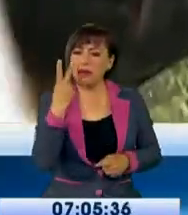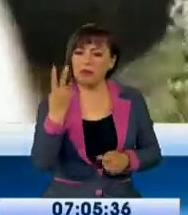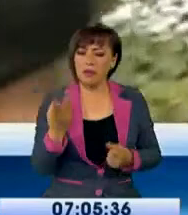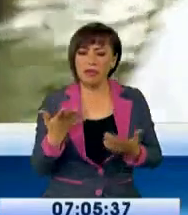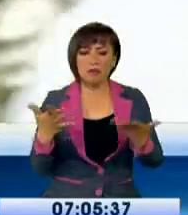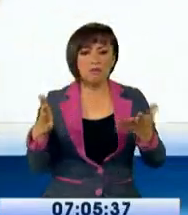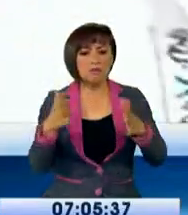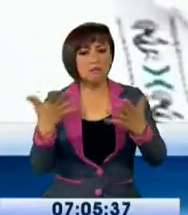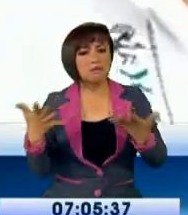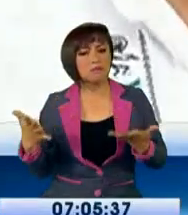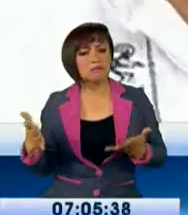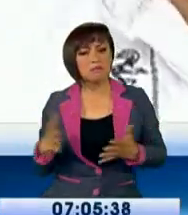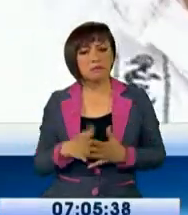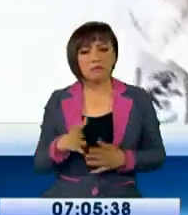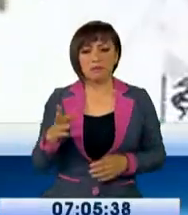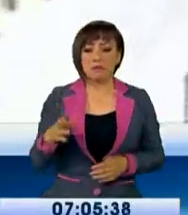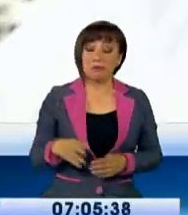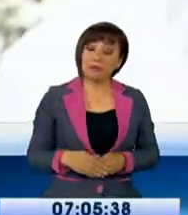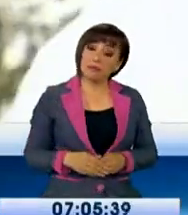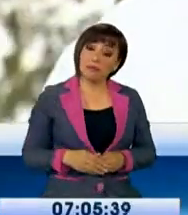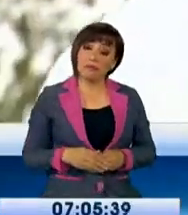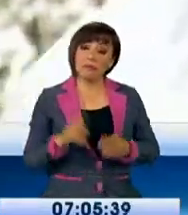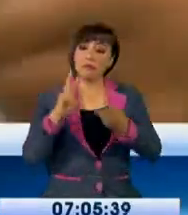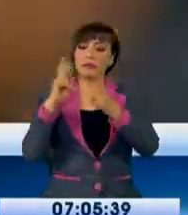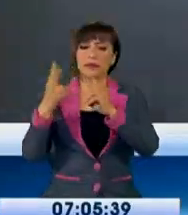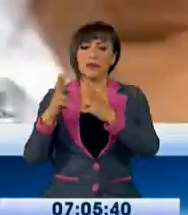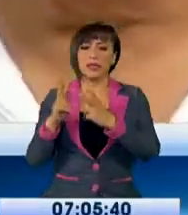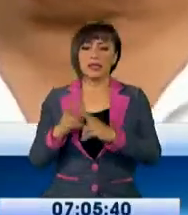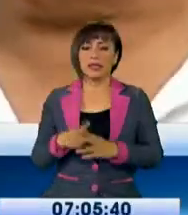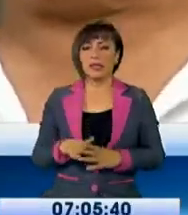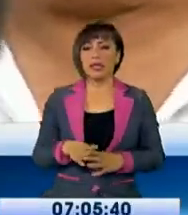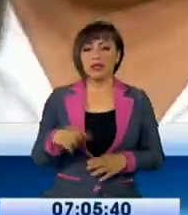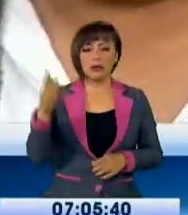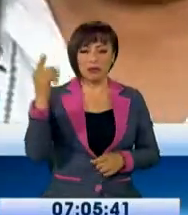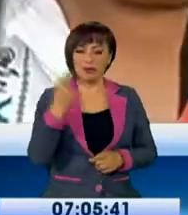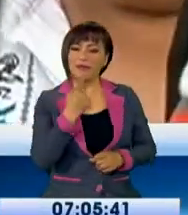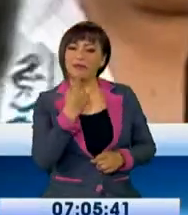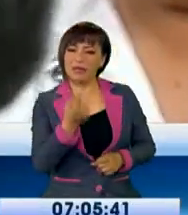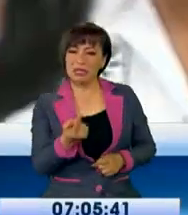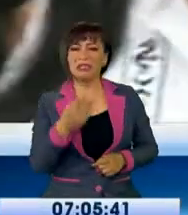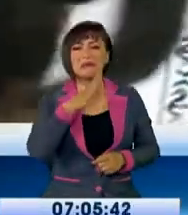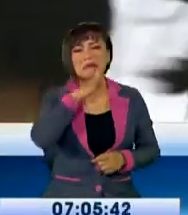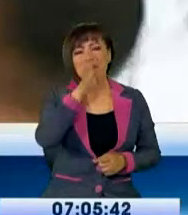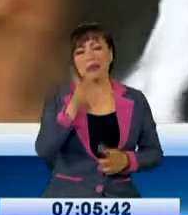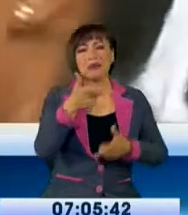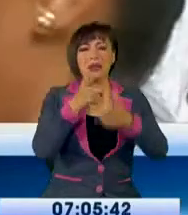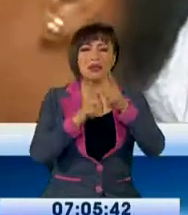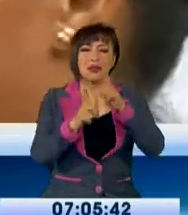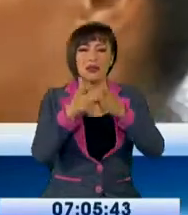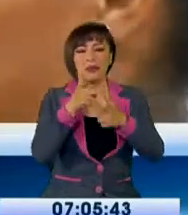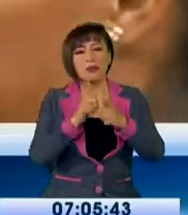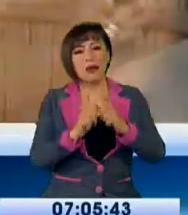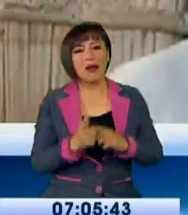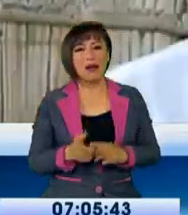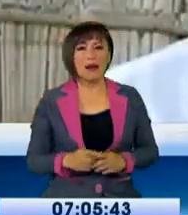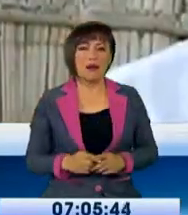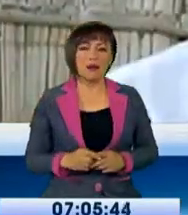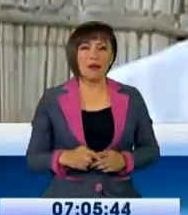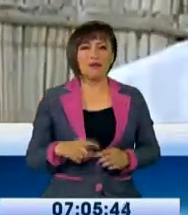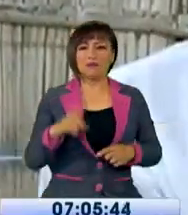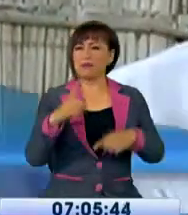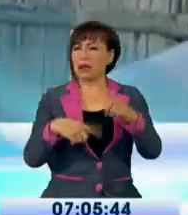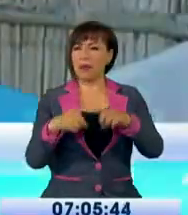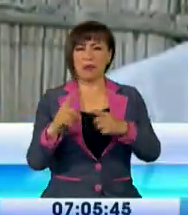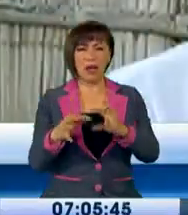decían, en el sector de la ladrillera. Siempre tomaba su traguito, pero siempre estaba tranquilito. Casi no tenía